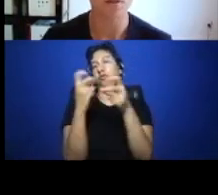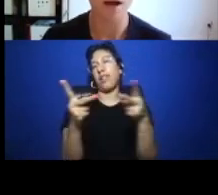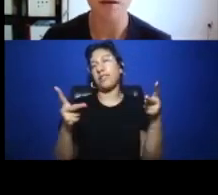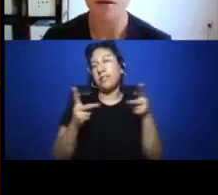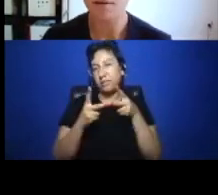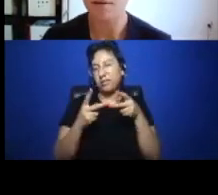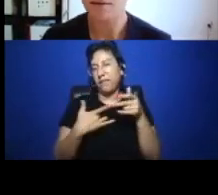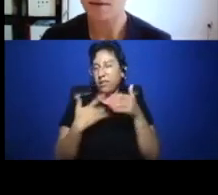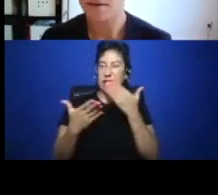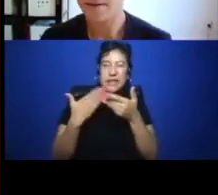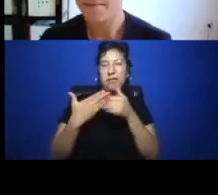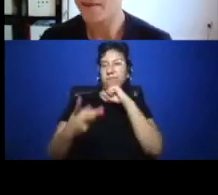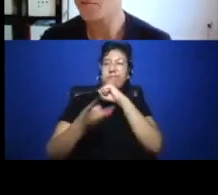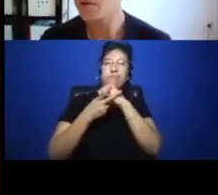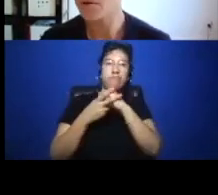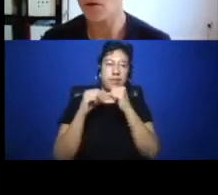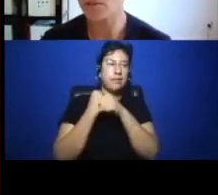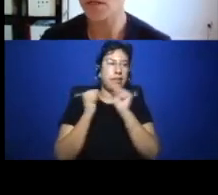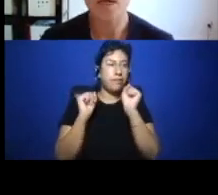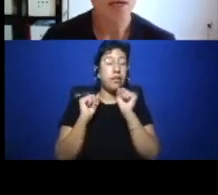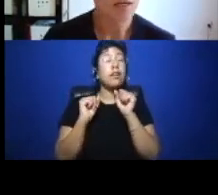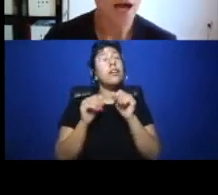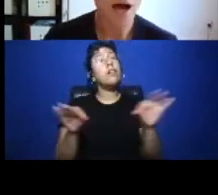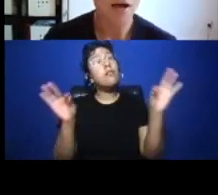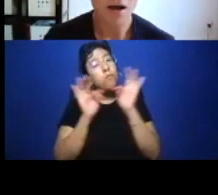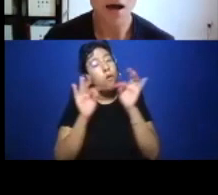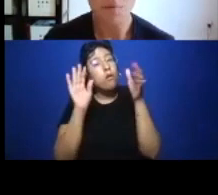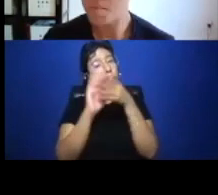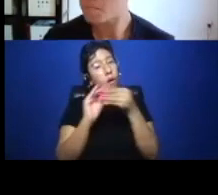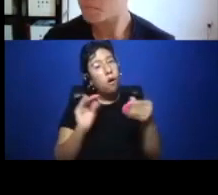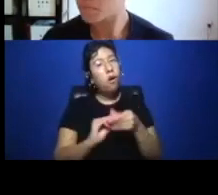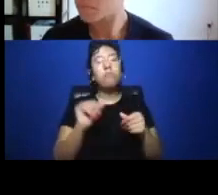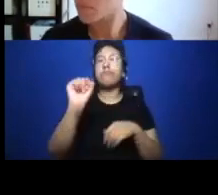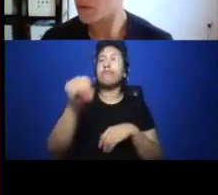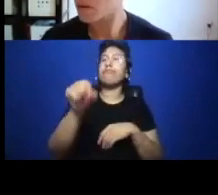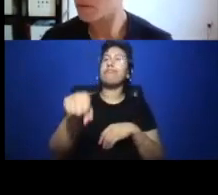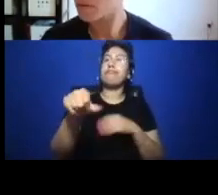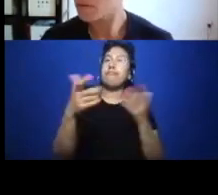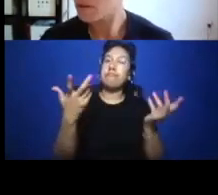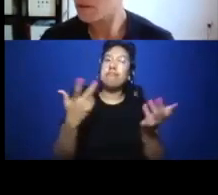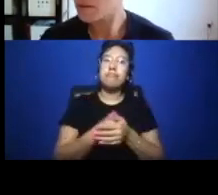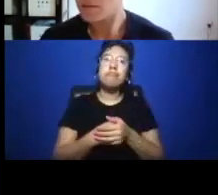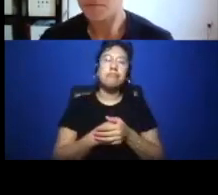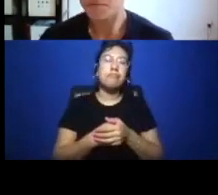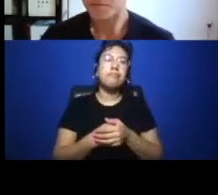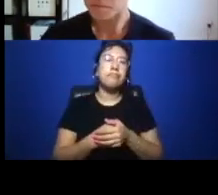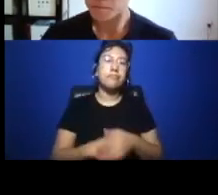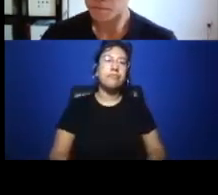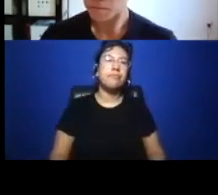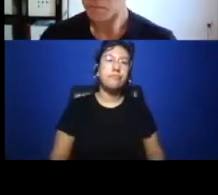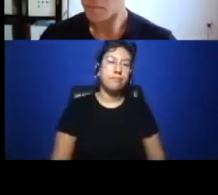lugar seguro para mí, yo guardar la foto de mi pasaporte, notas importantes.